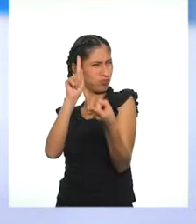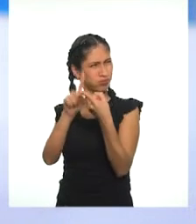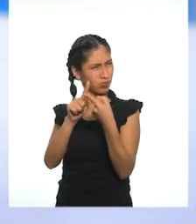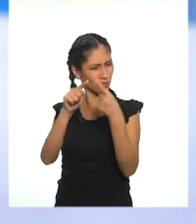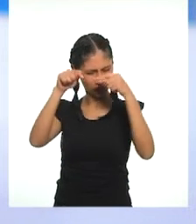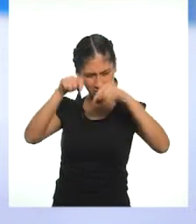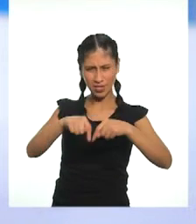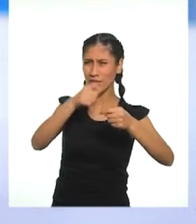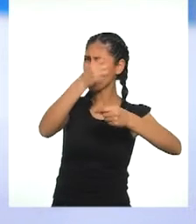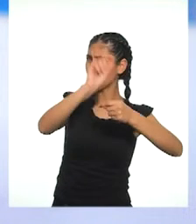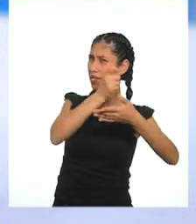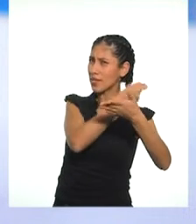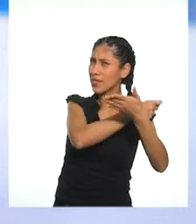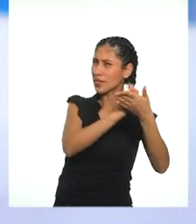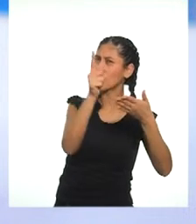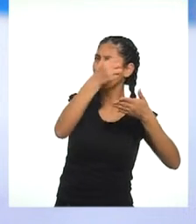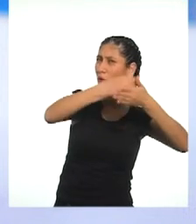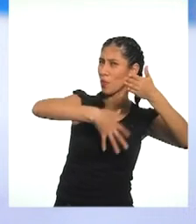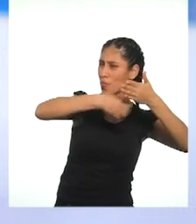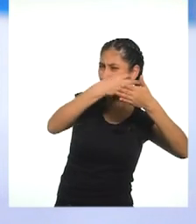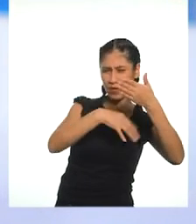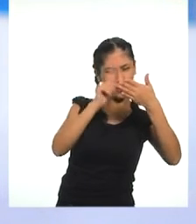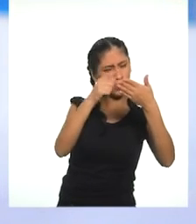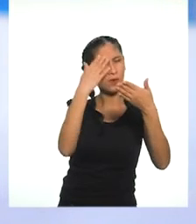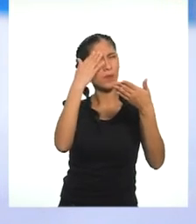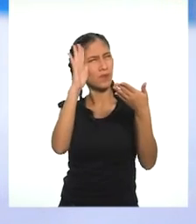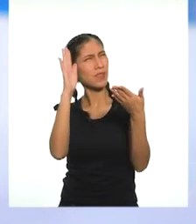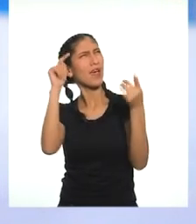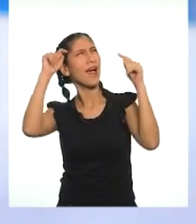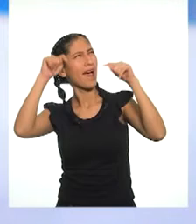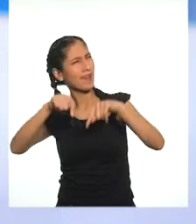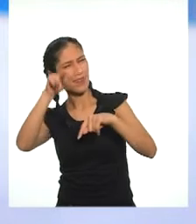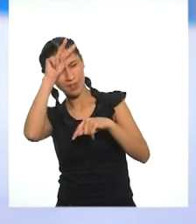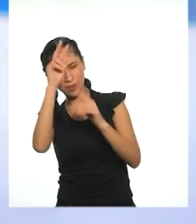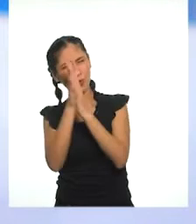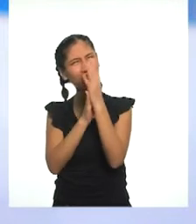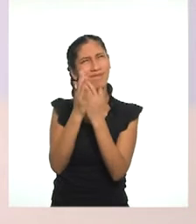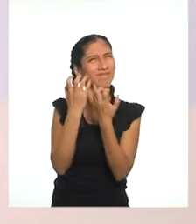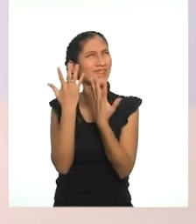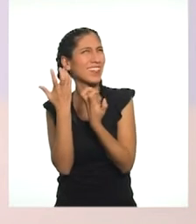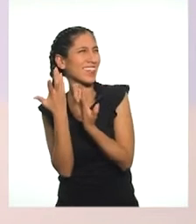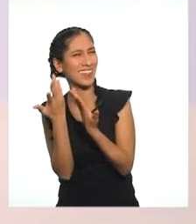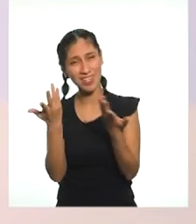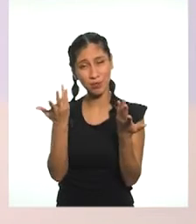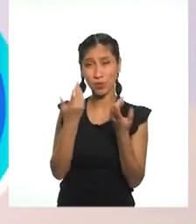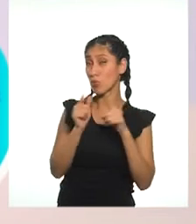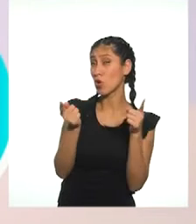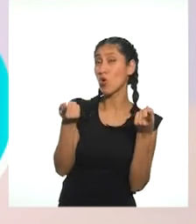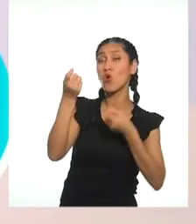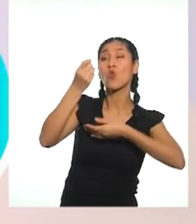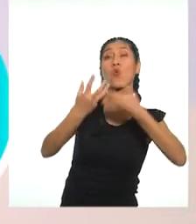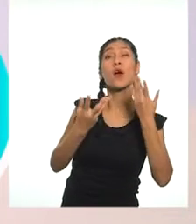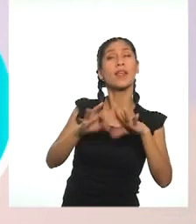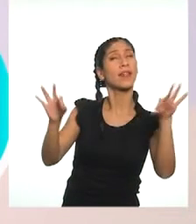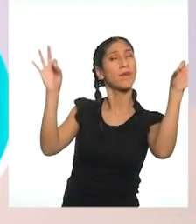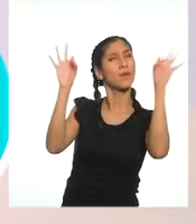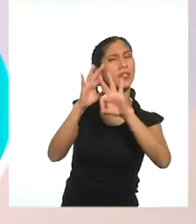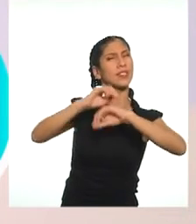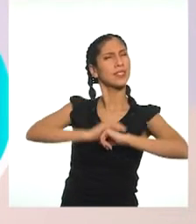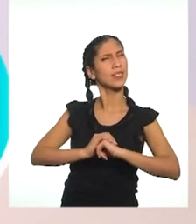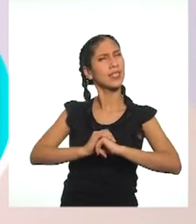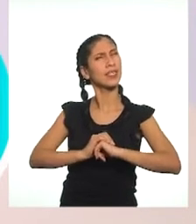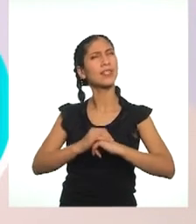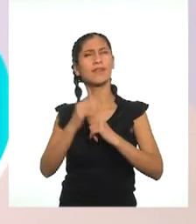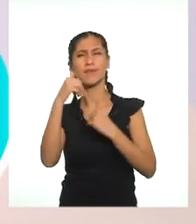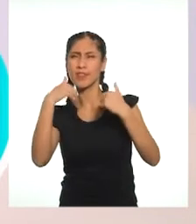un texto narrativo en el que se relate un día común en el país que anhelamos. Pero ¿cuál es la importancia de contar